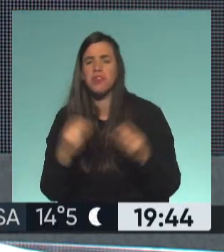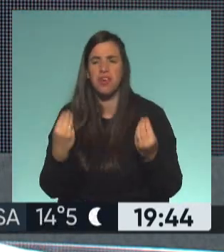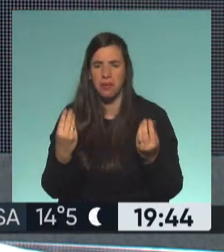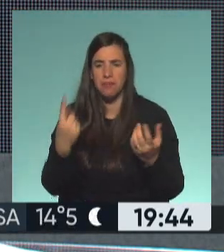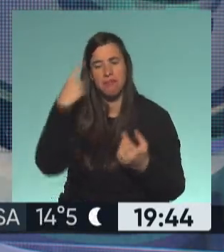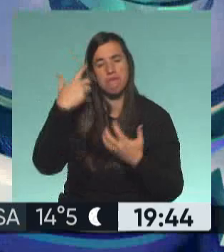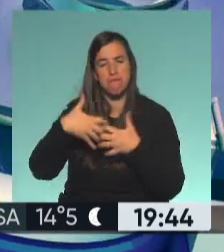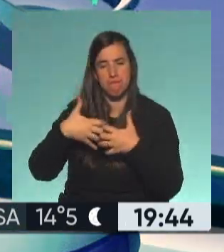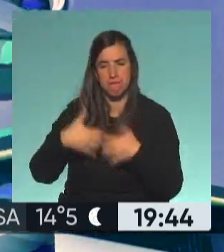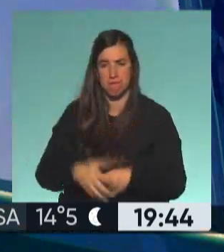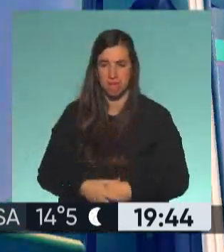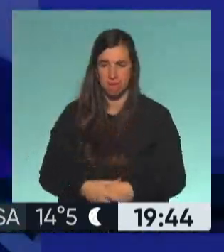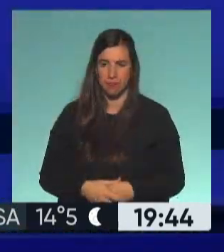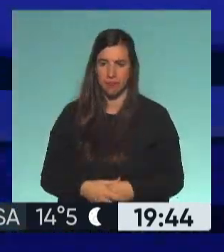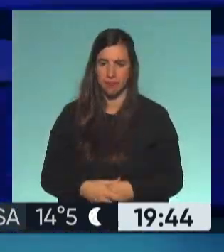Dale y venimos.